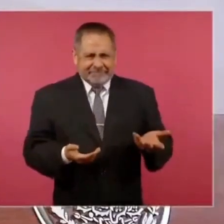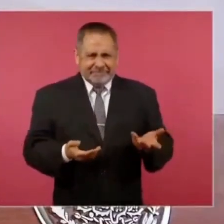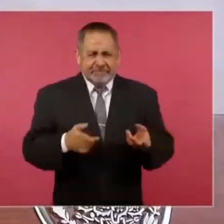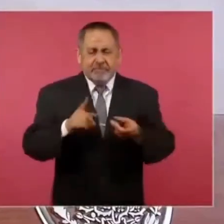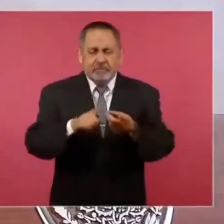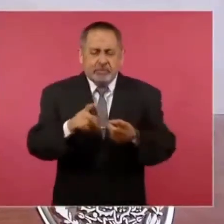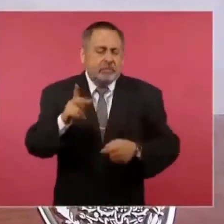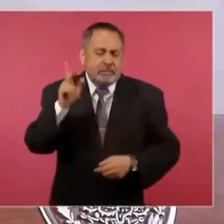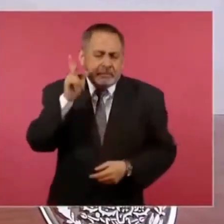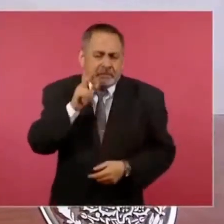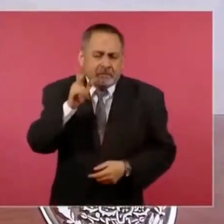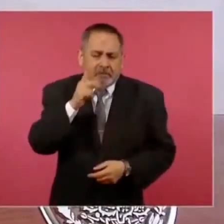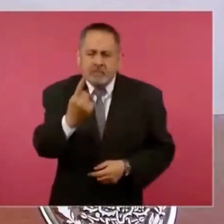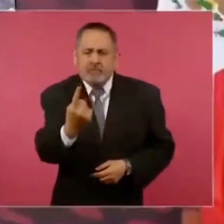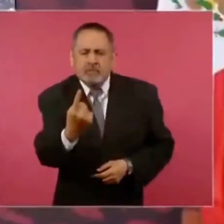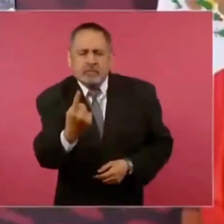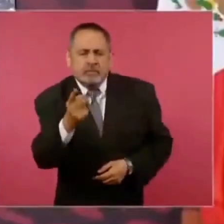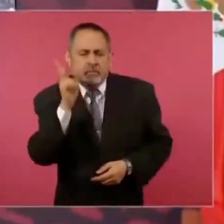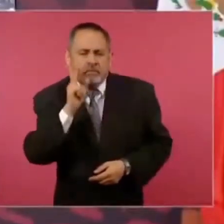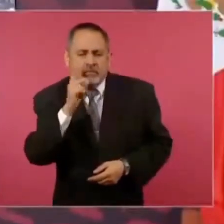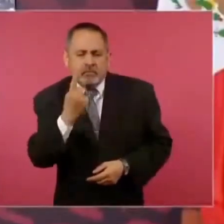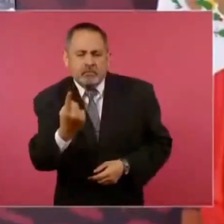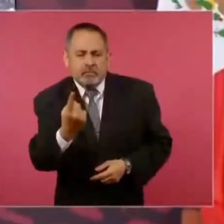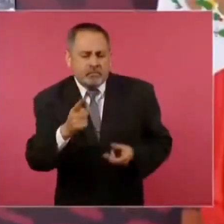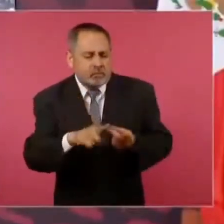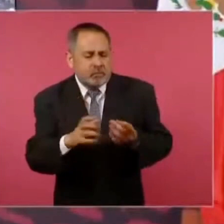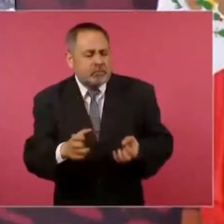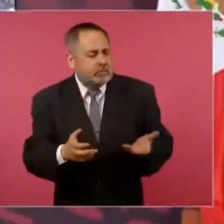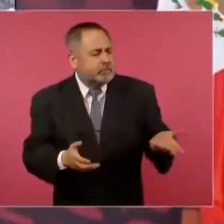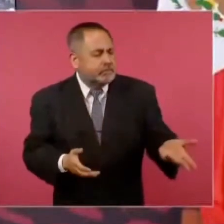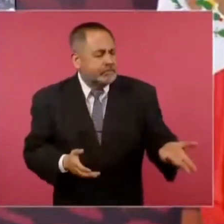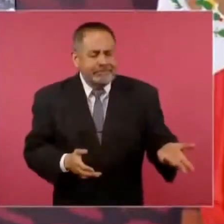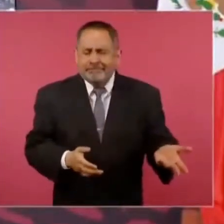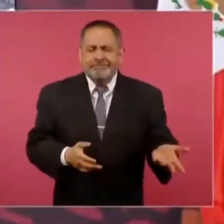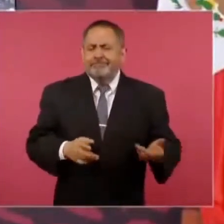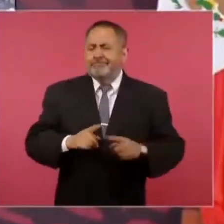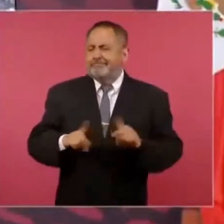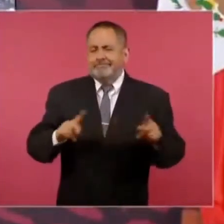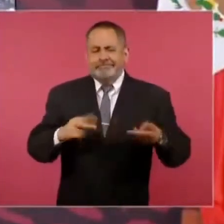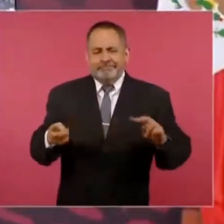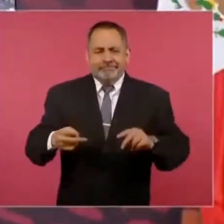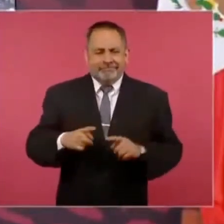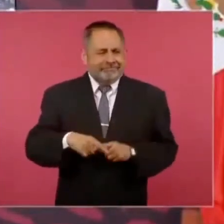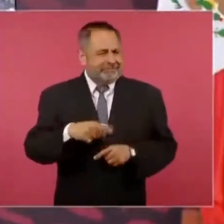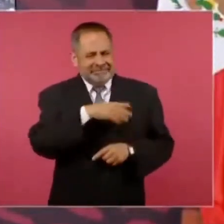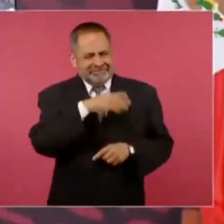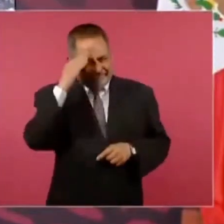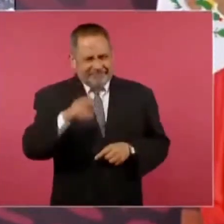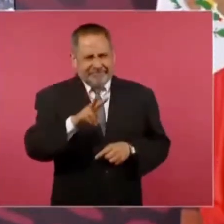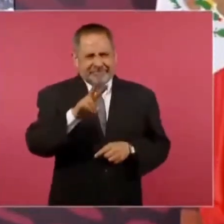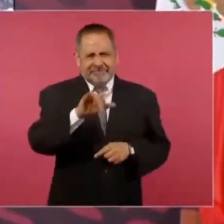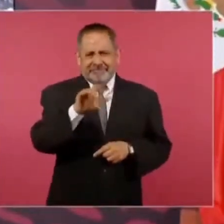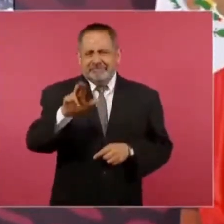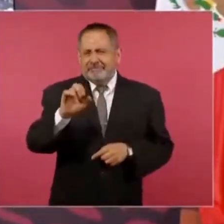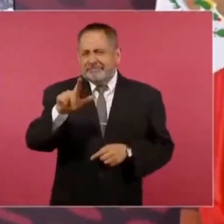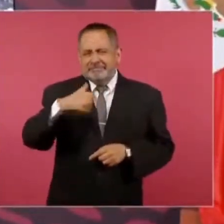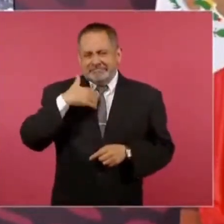mostrar una sola prueba. Al contrario de lo que dice el señor Villarreal, que ni lo conozco.